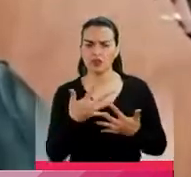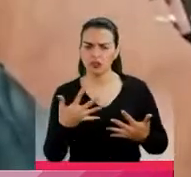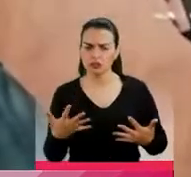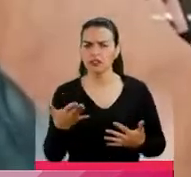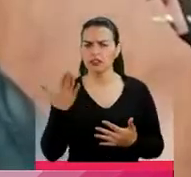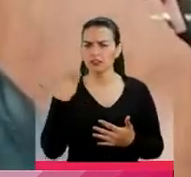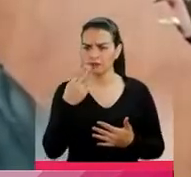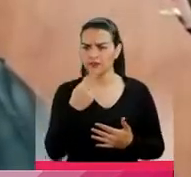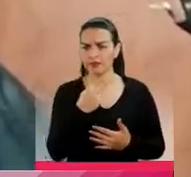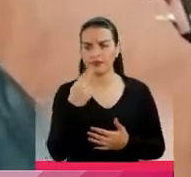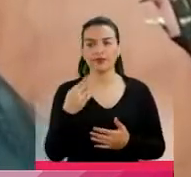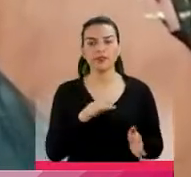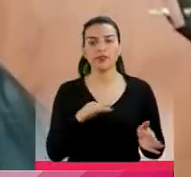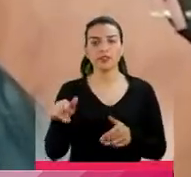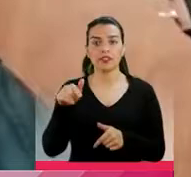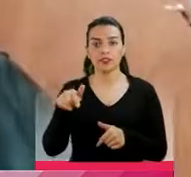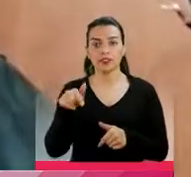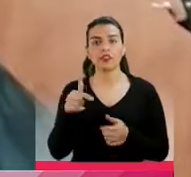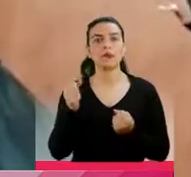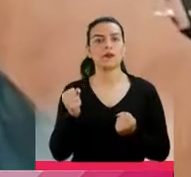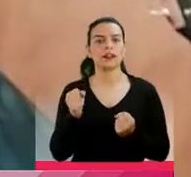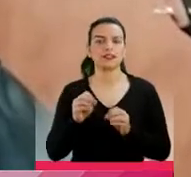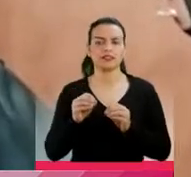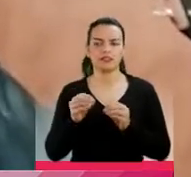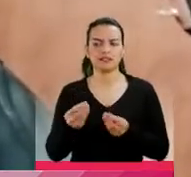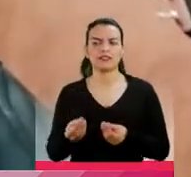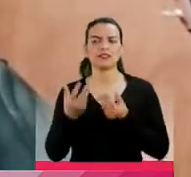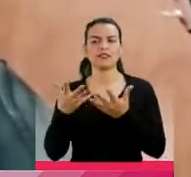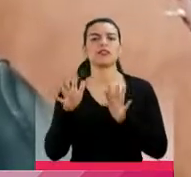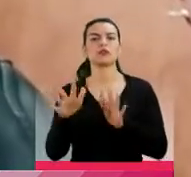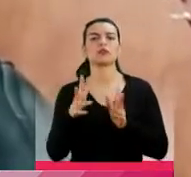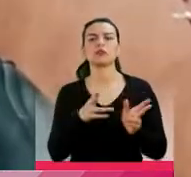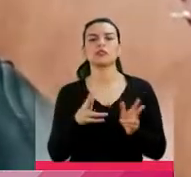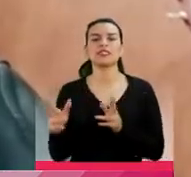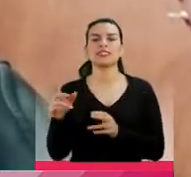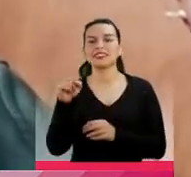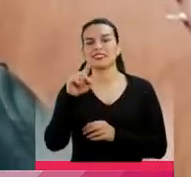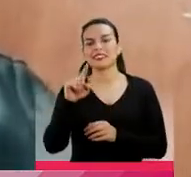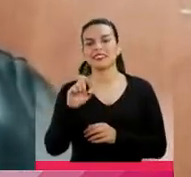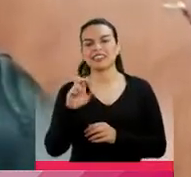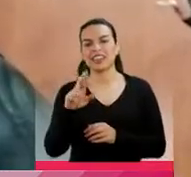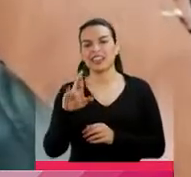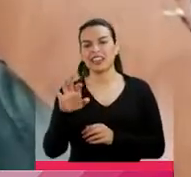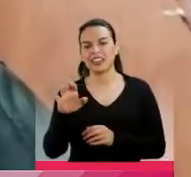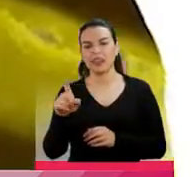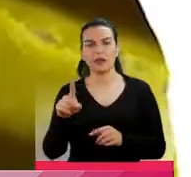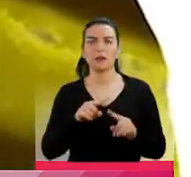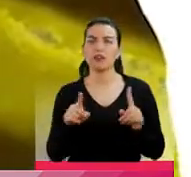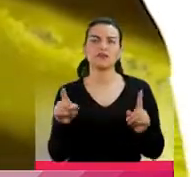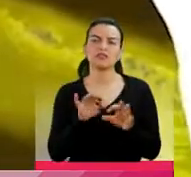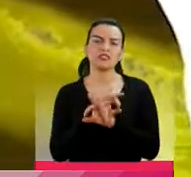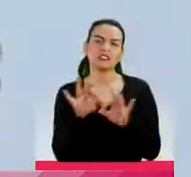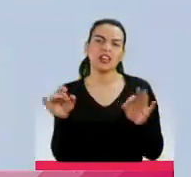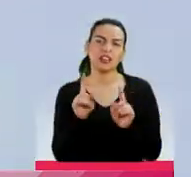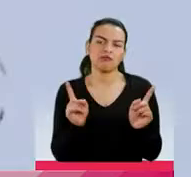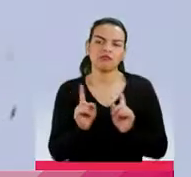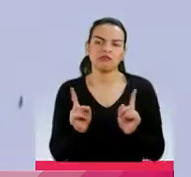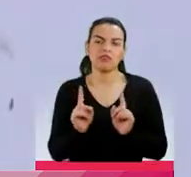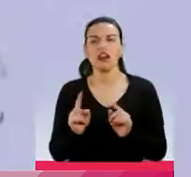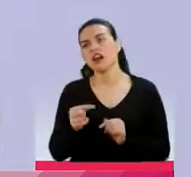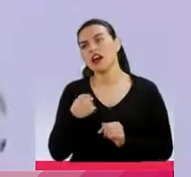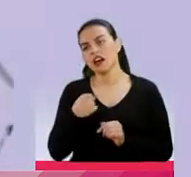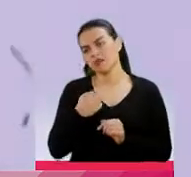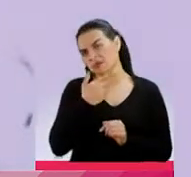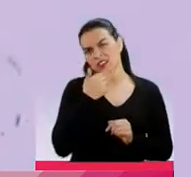Primero fue hecha para una serie, pero pues por fortuna no quedó porque pudimos grabarla como queríamos y nos gustó mucho el resultado.